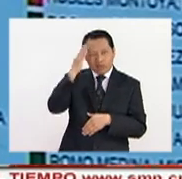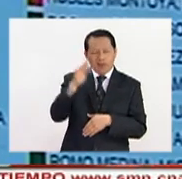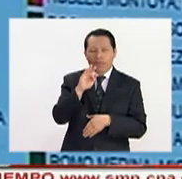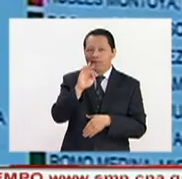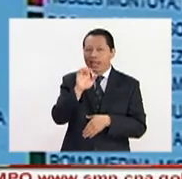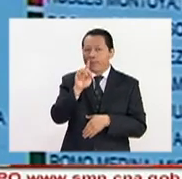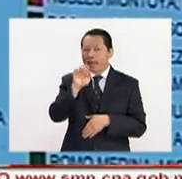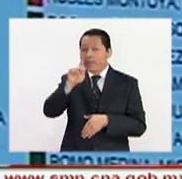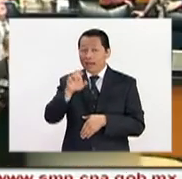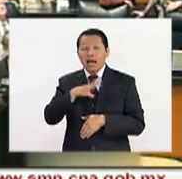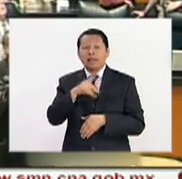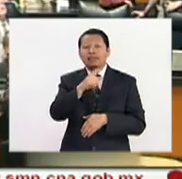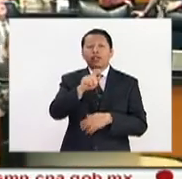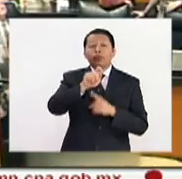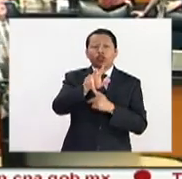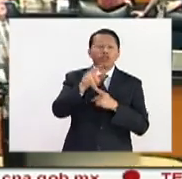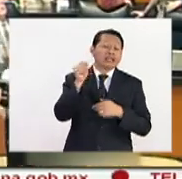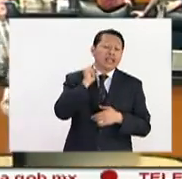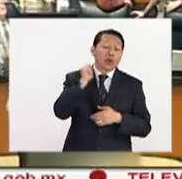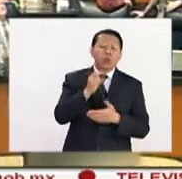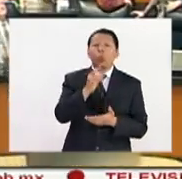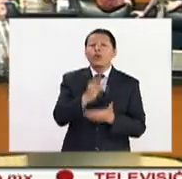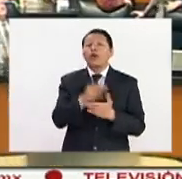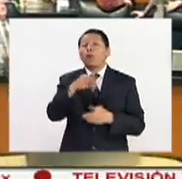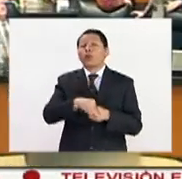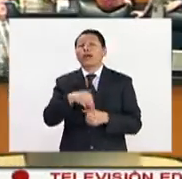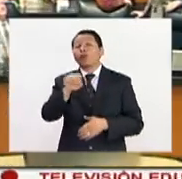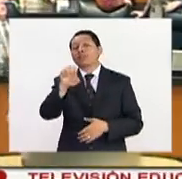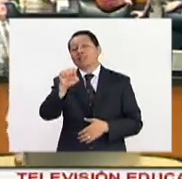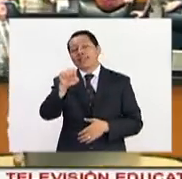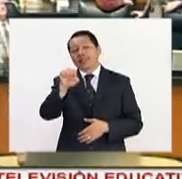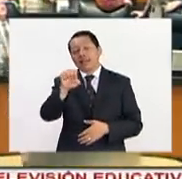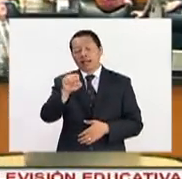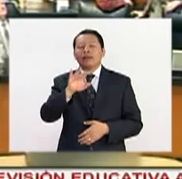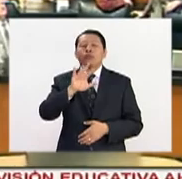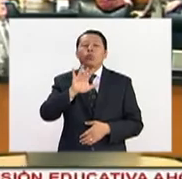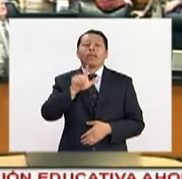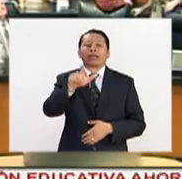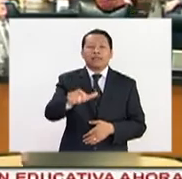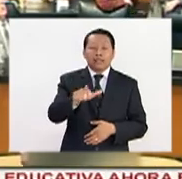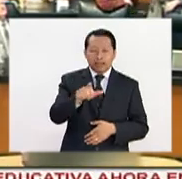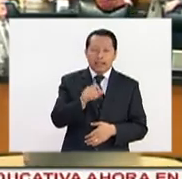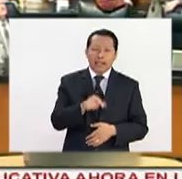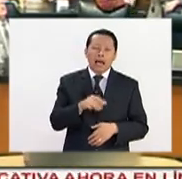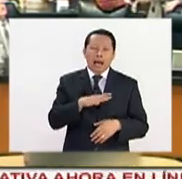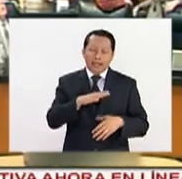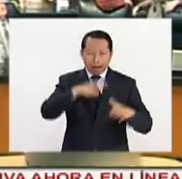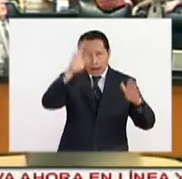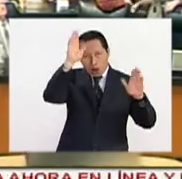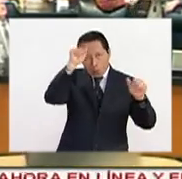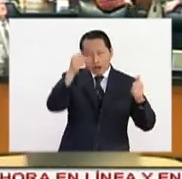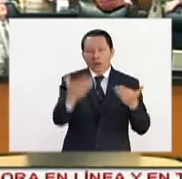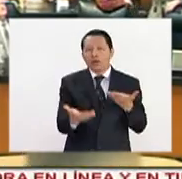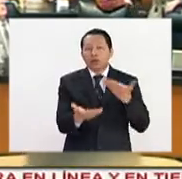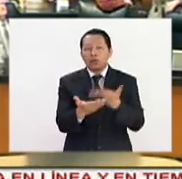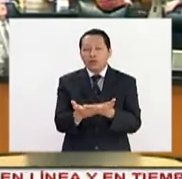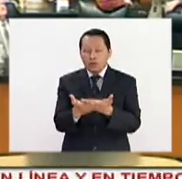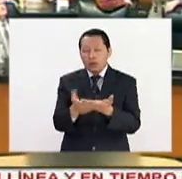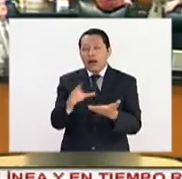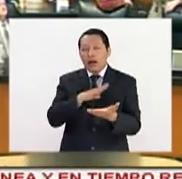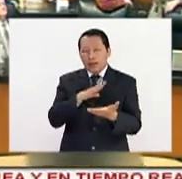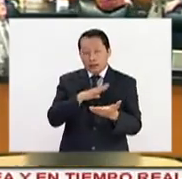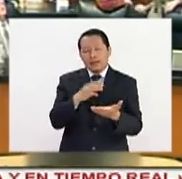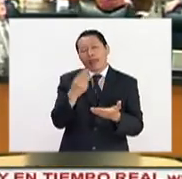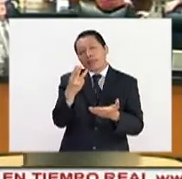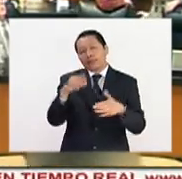FEPADE. De los 128 senadores, únicamente votaron 60, 57 a favor del acuerdo presentado por la Jucopo y